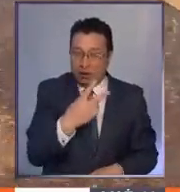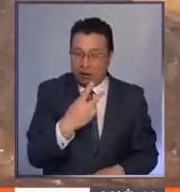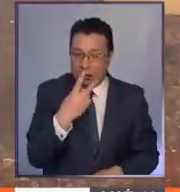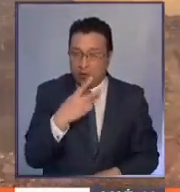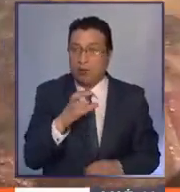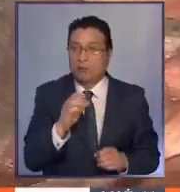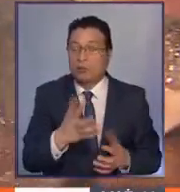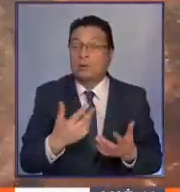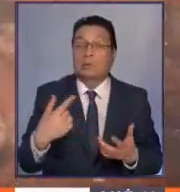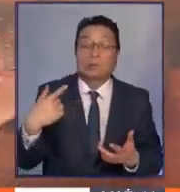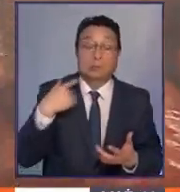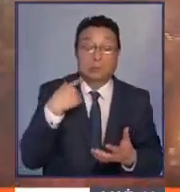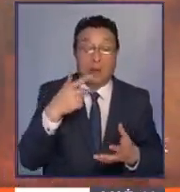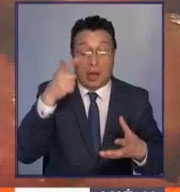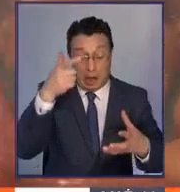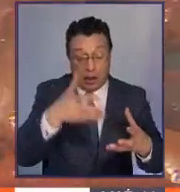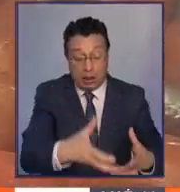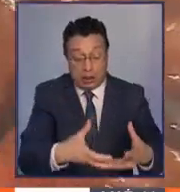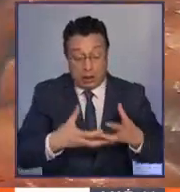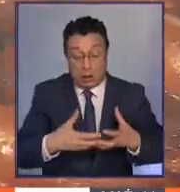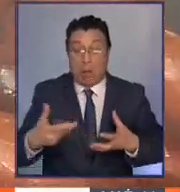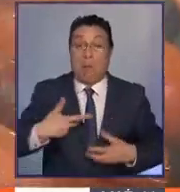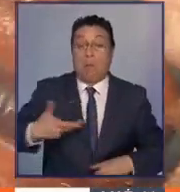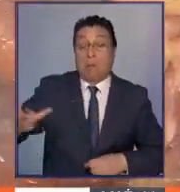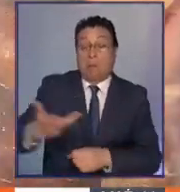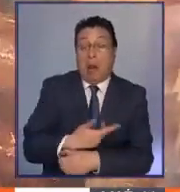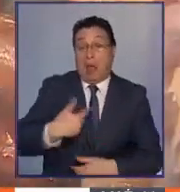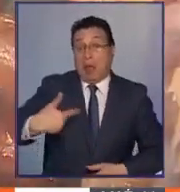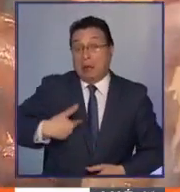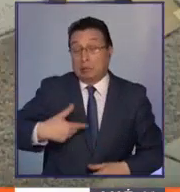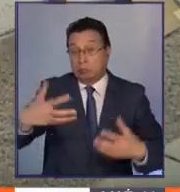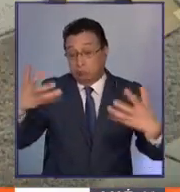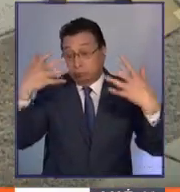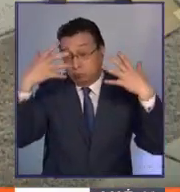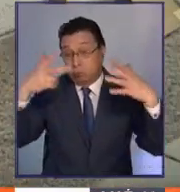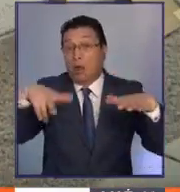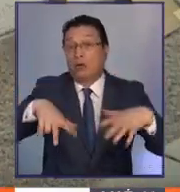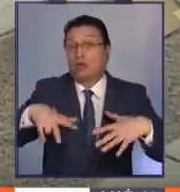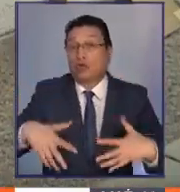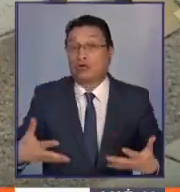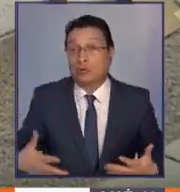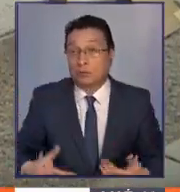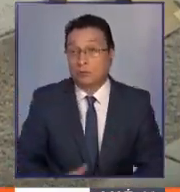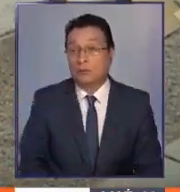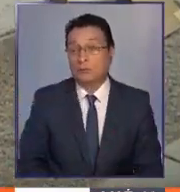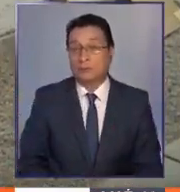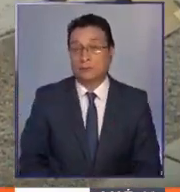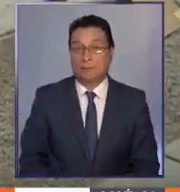evitar que un corte como este le haga pasar un mal rato en medio de los festejos.